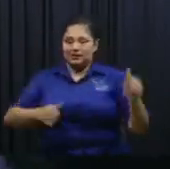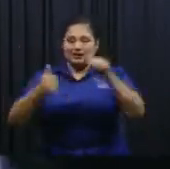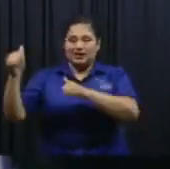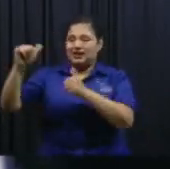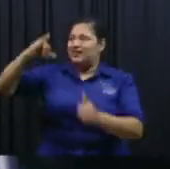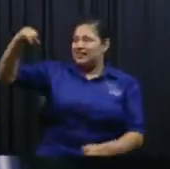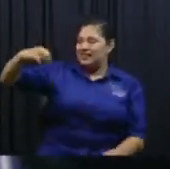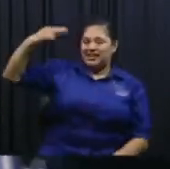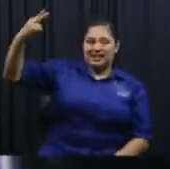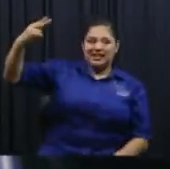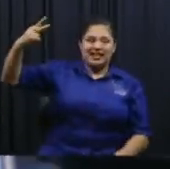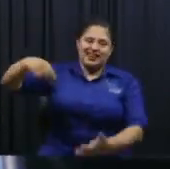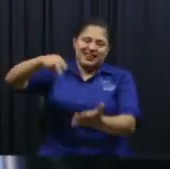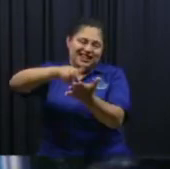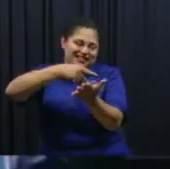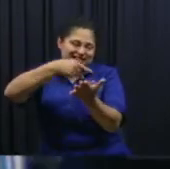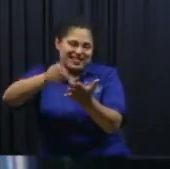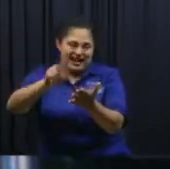panderos alabanzas